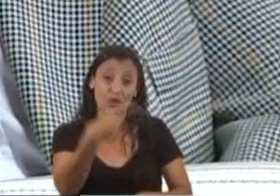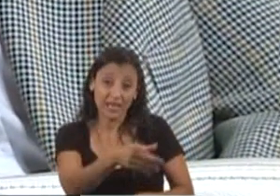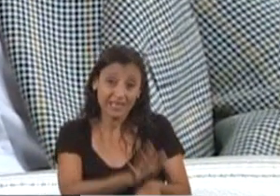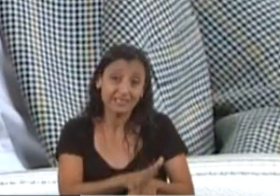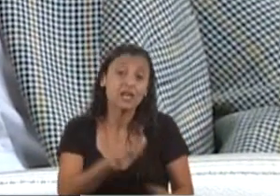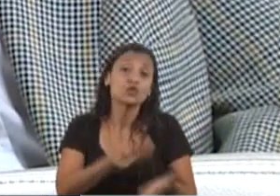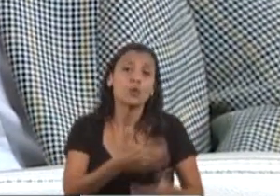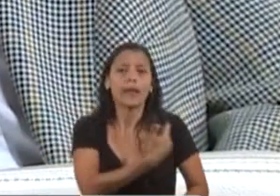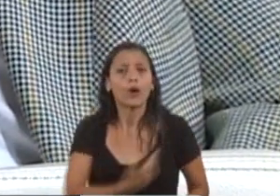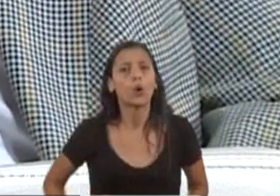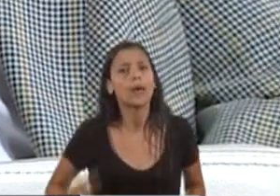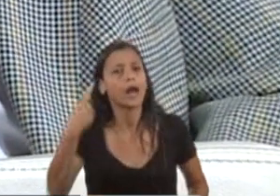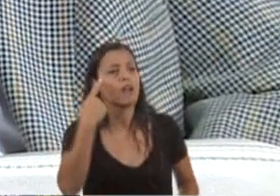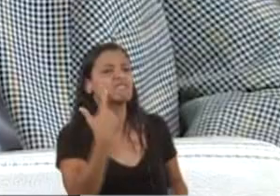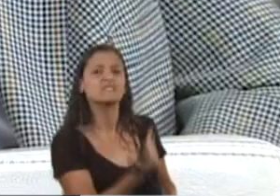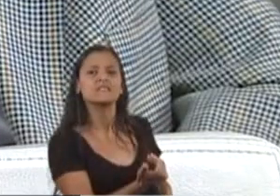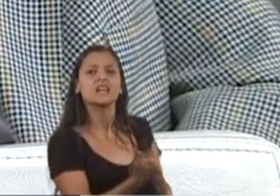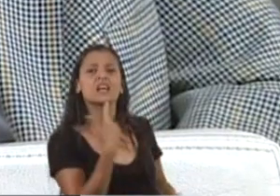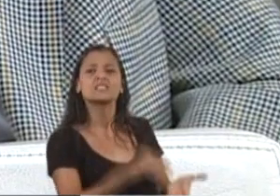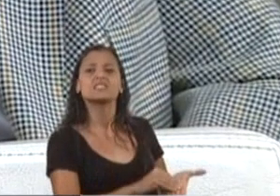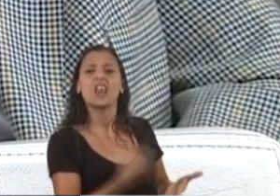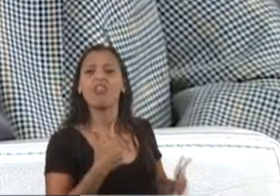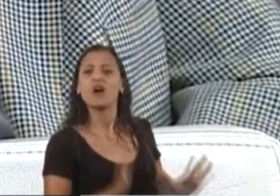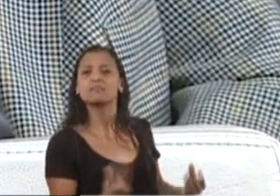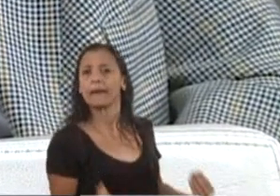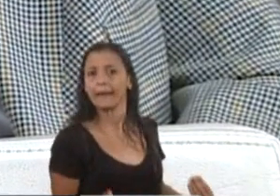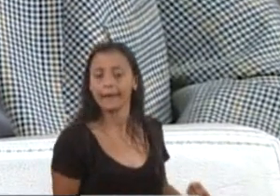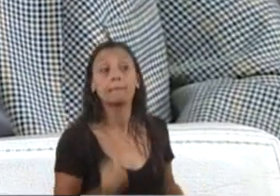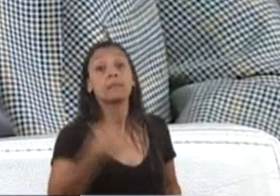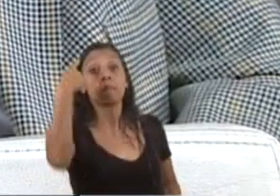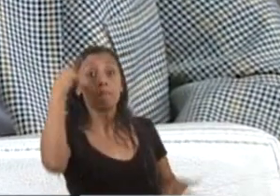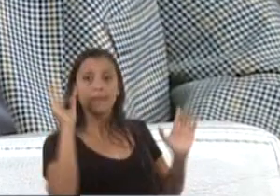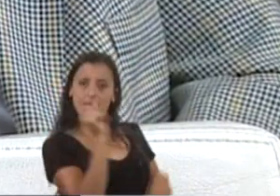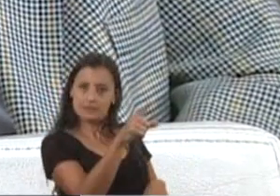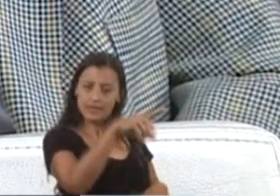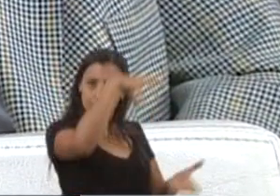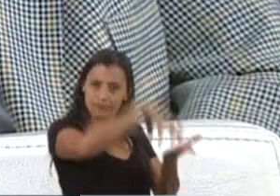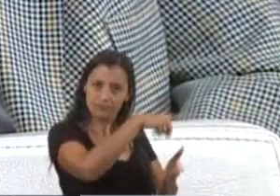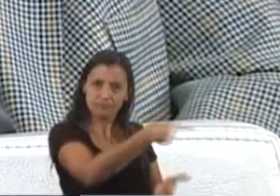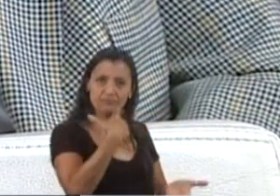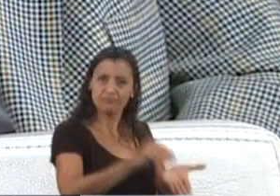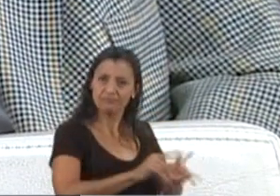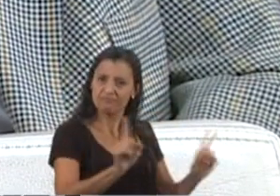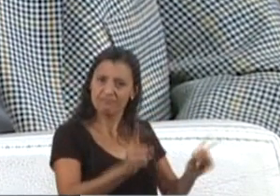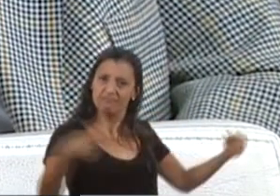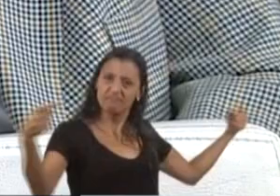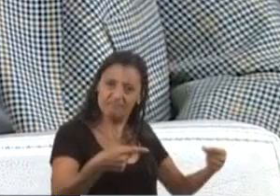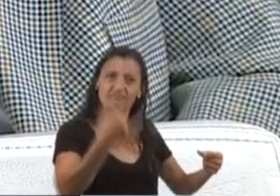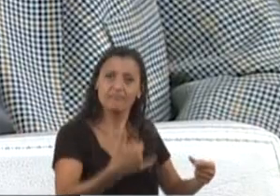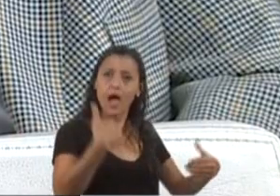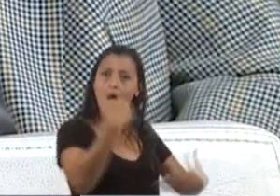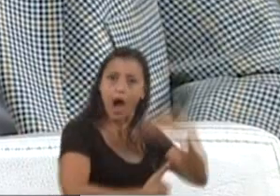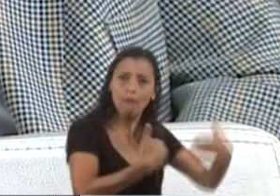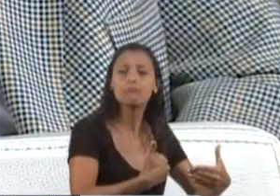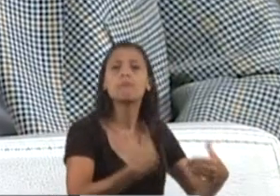sobre lo que espera el gobierno del Senado particularmente. ¿Considera que es un espacio inviable para avanzar en la aprobación